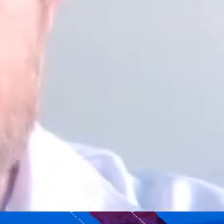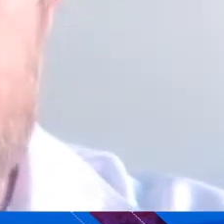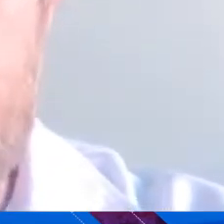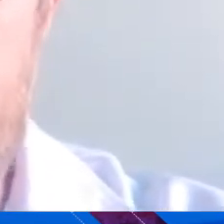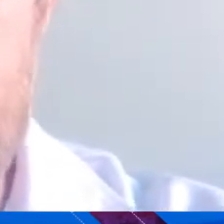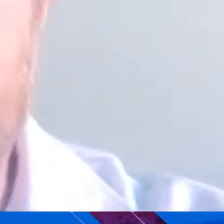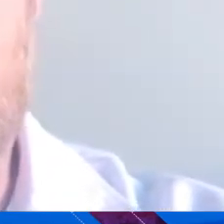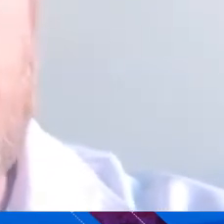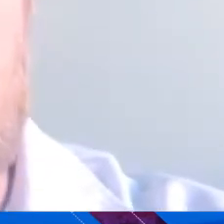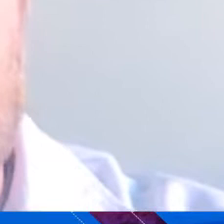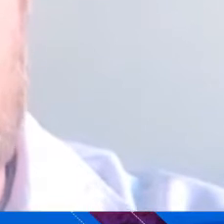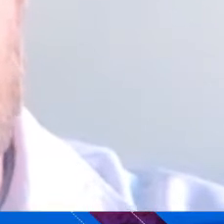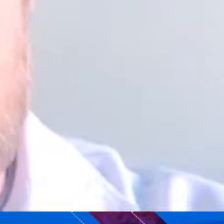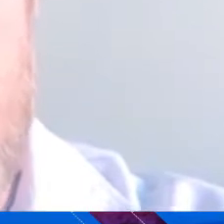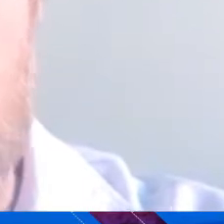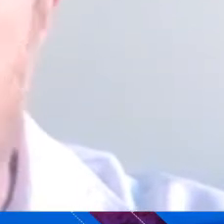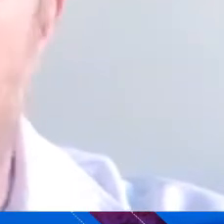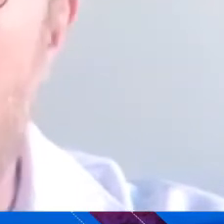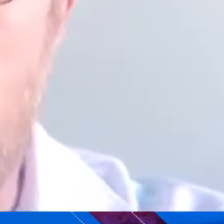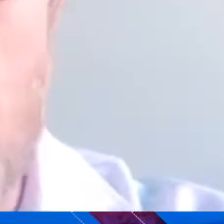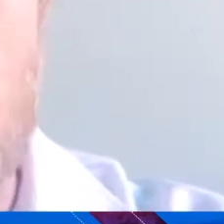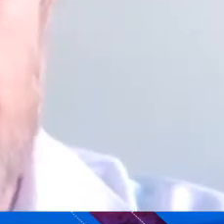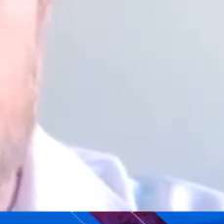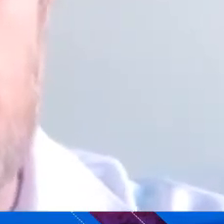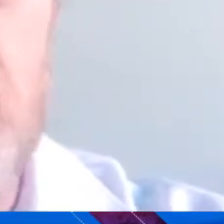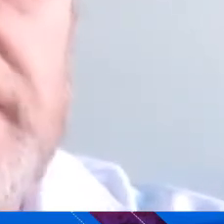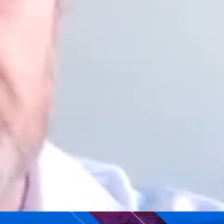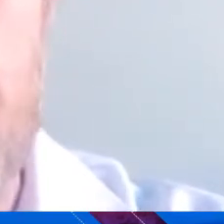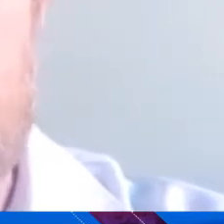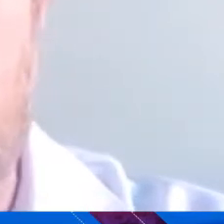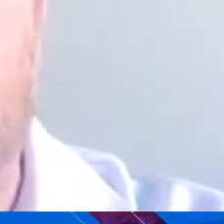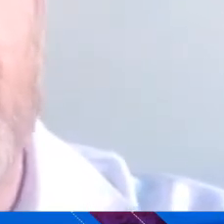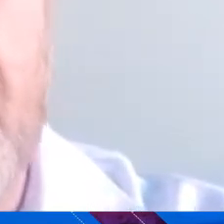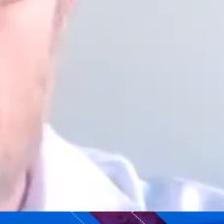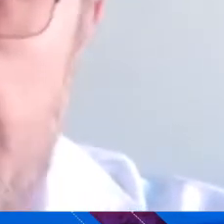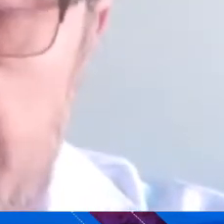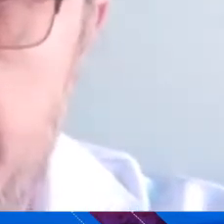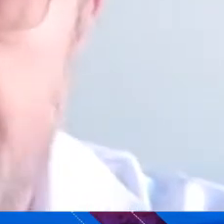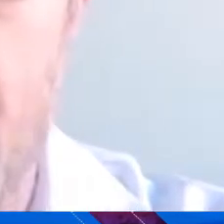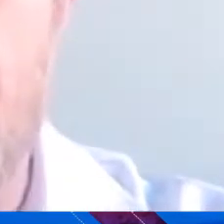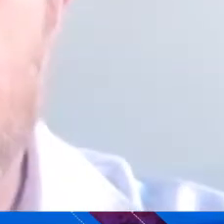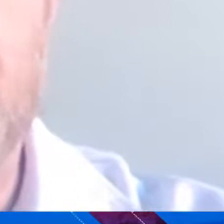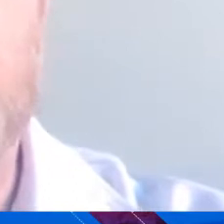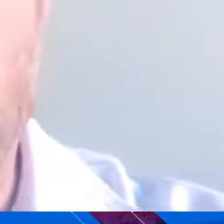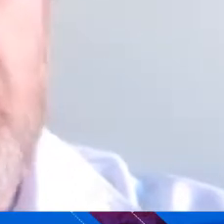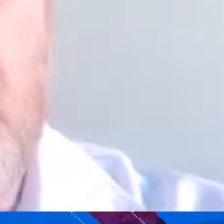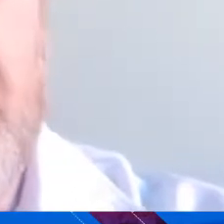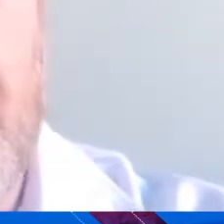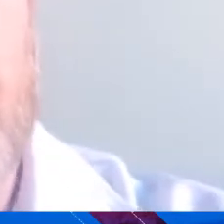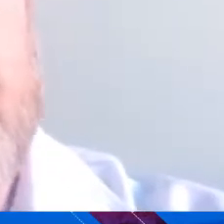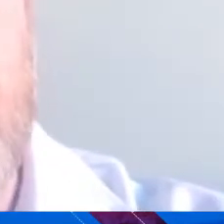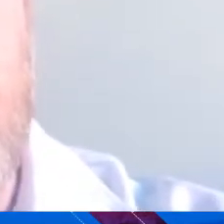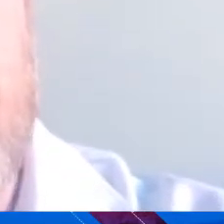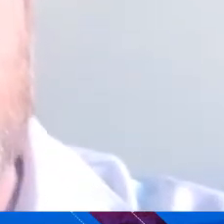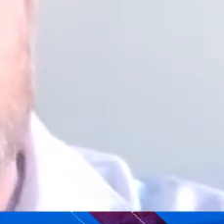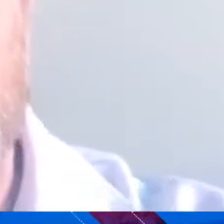los pacientes están corriendo un riesgo, pues si nosotros fuimos mordidos y otro hizo una infección, ¿qué harán los pacientes? Entonces no podemos